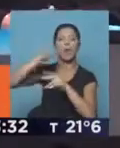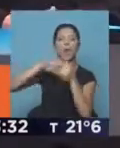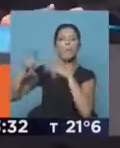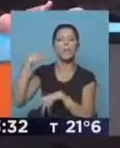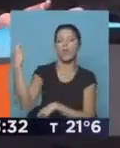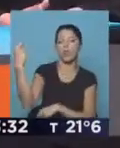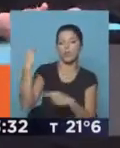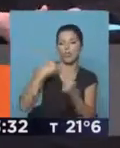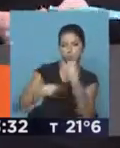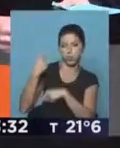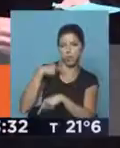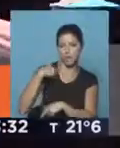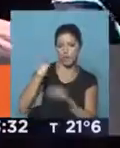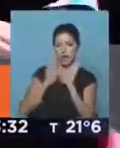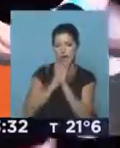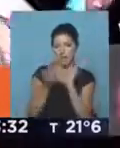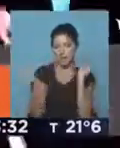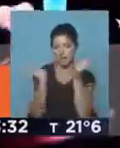su reforma.